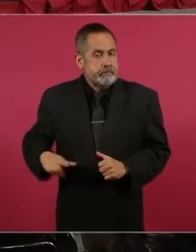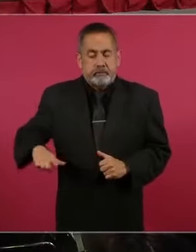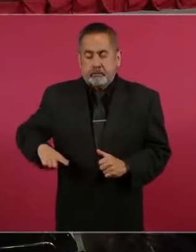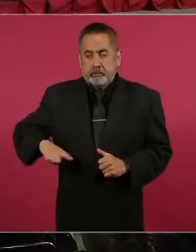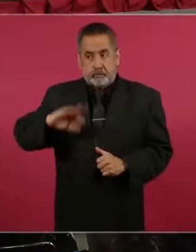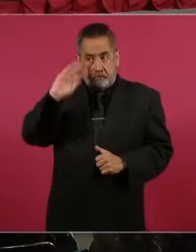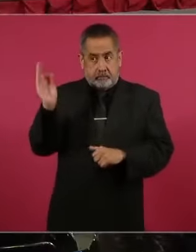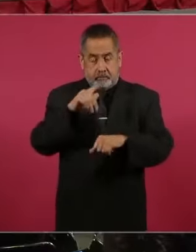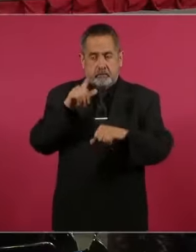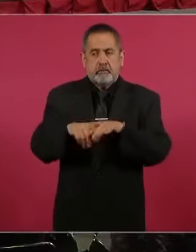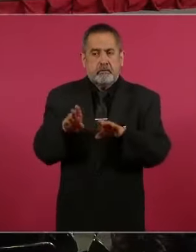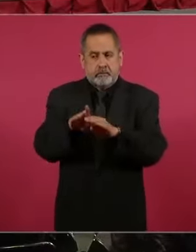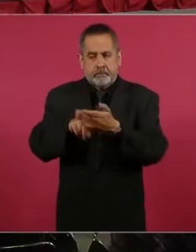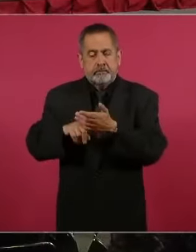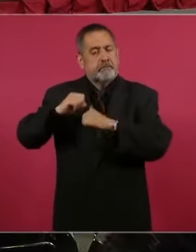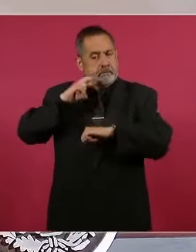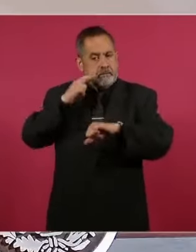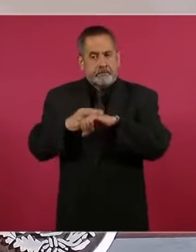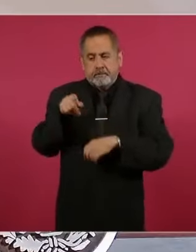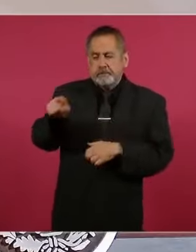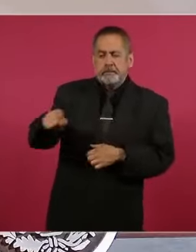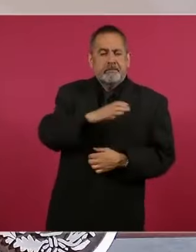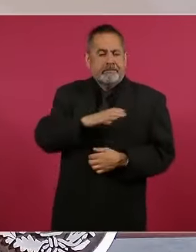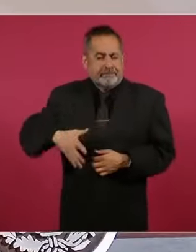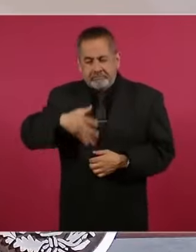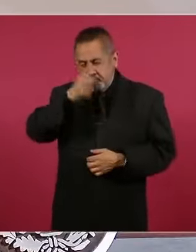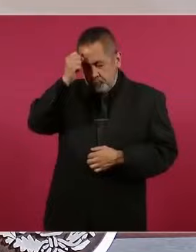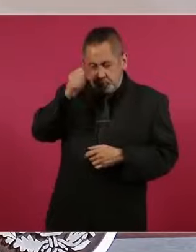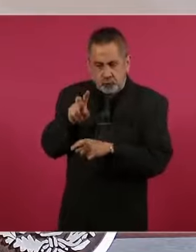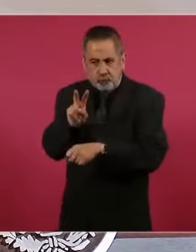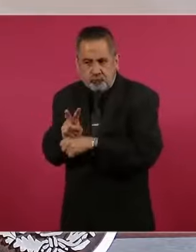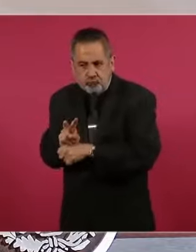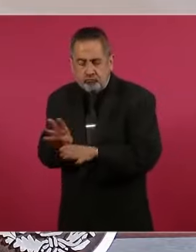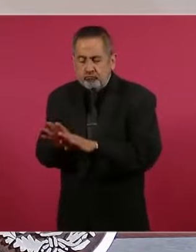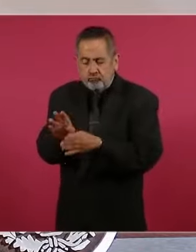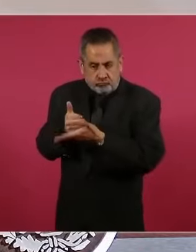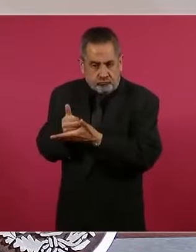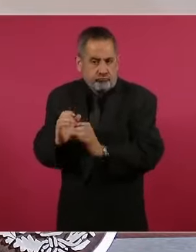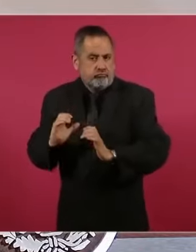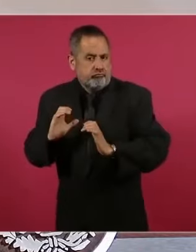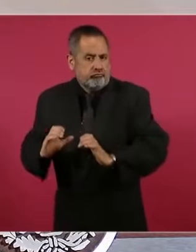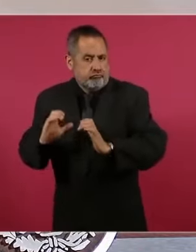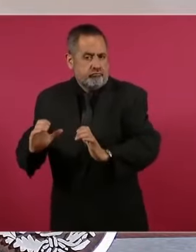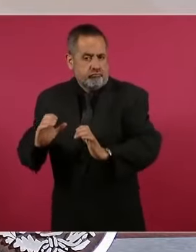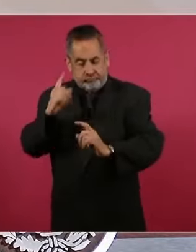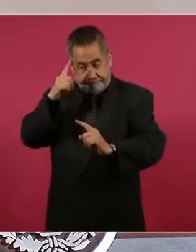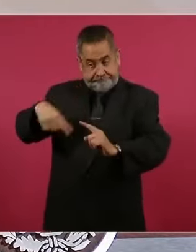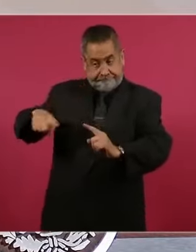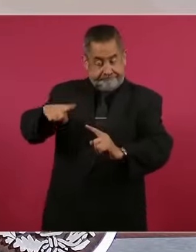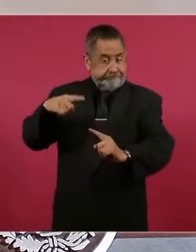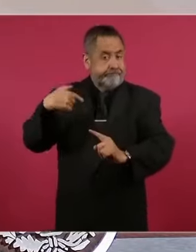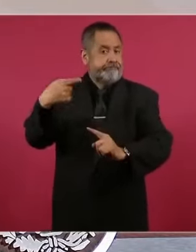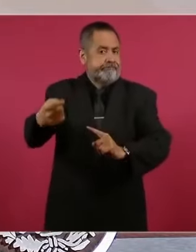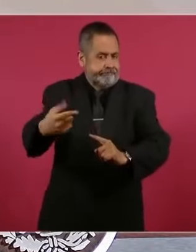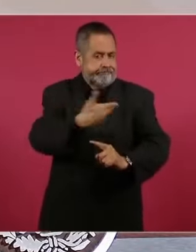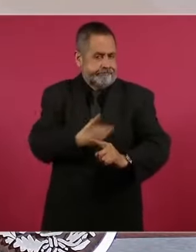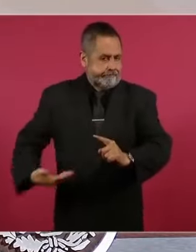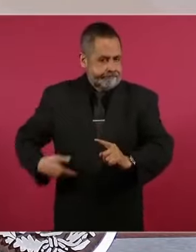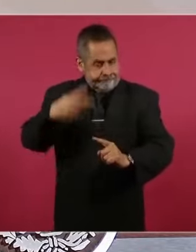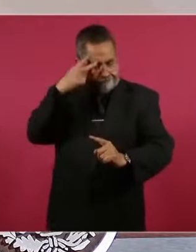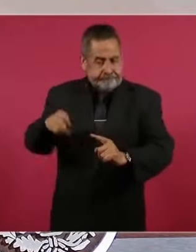está a cargo de la protección de candidatos y candidatas a la presidencia de la República, a